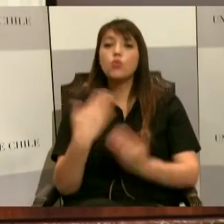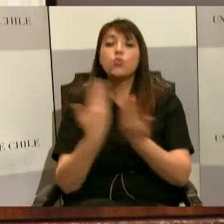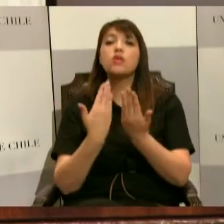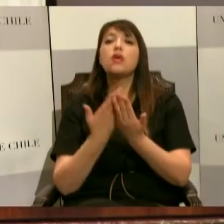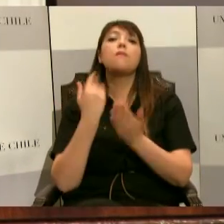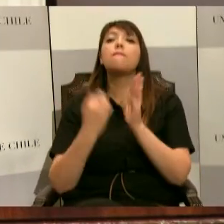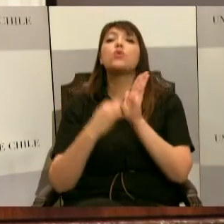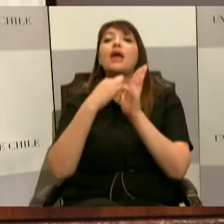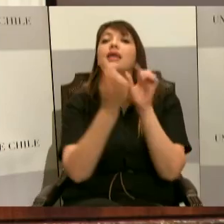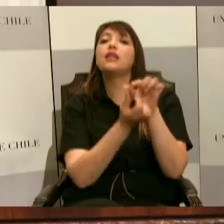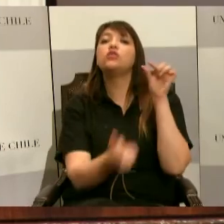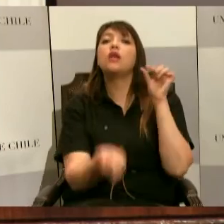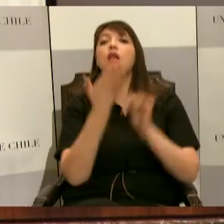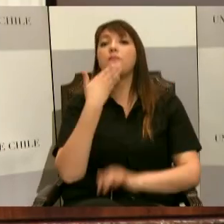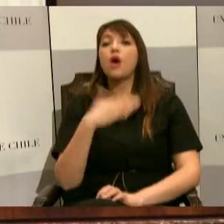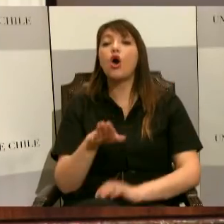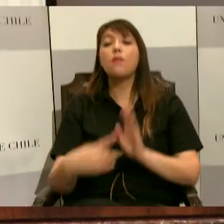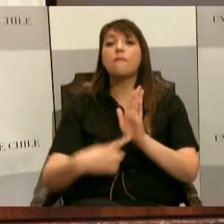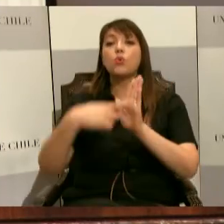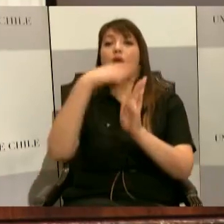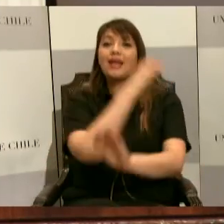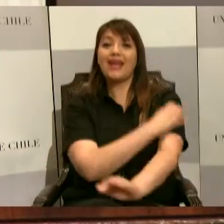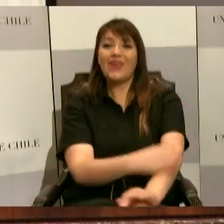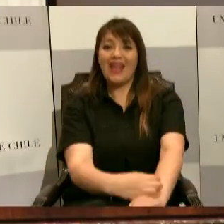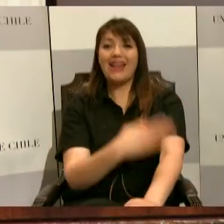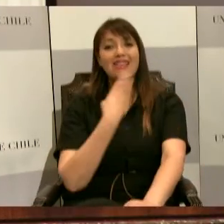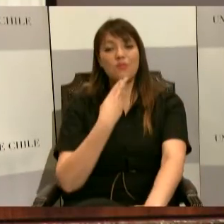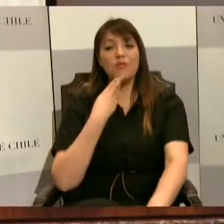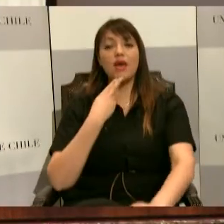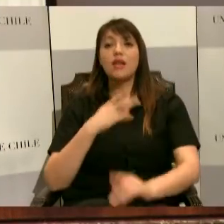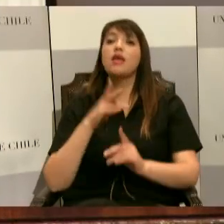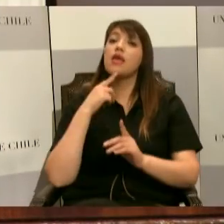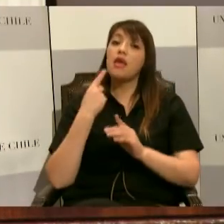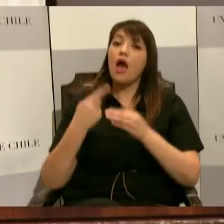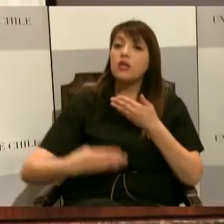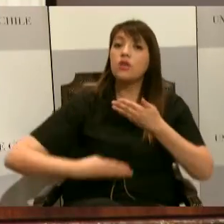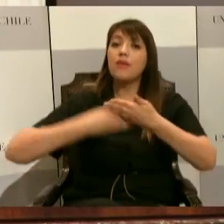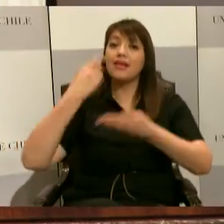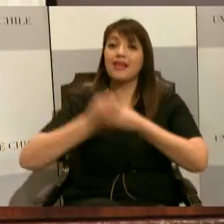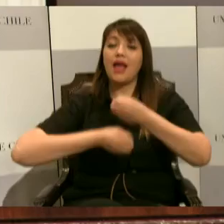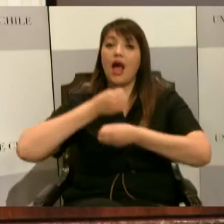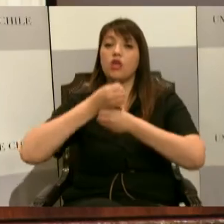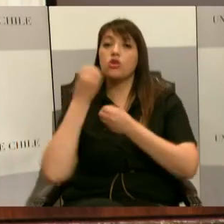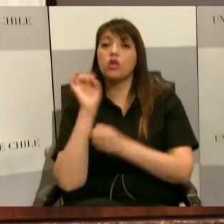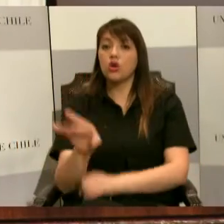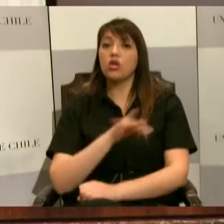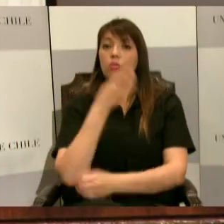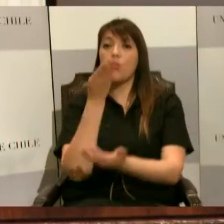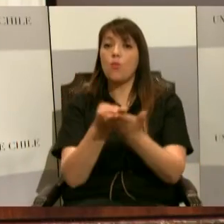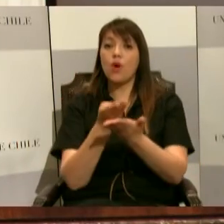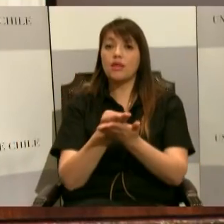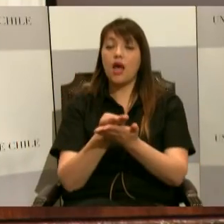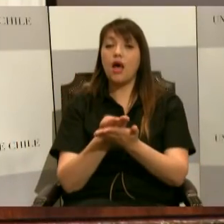obtengan puntajes nacionales y mejores puntajes regionales en la PSU. Adicionalmente, este año, y recogiendo una propuesta que hiciéramos nosotros el